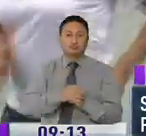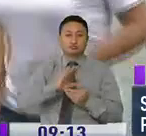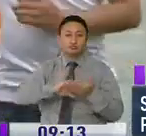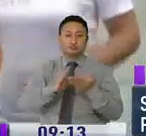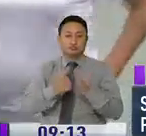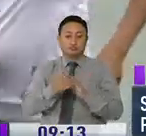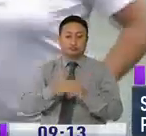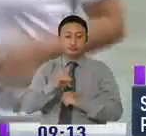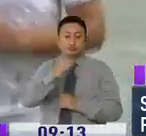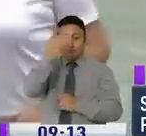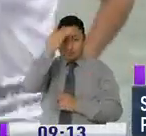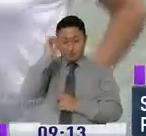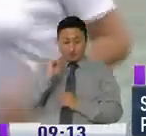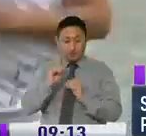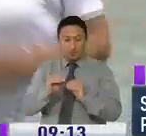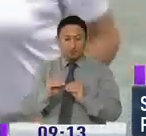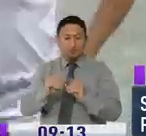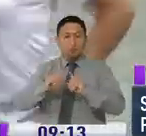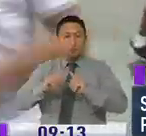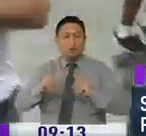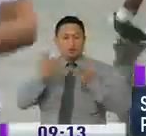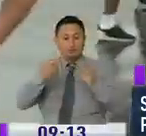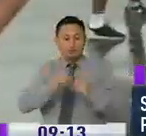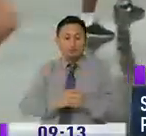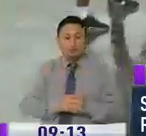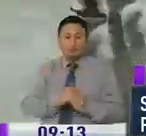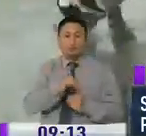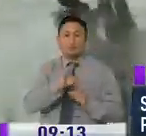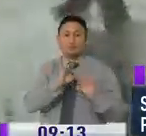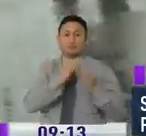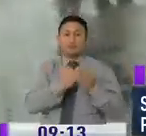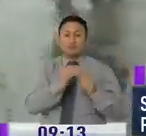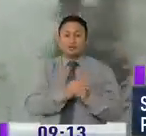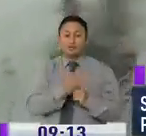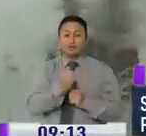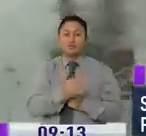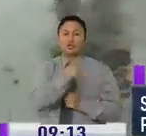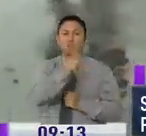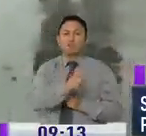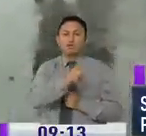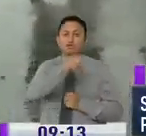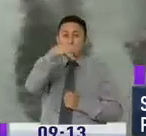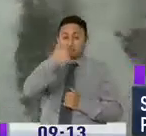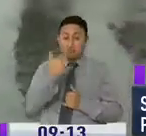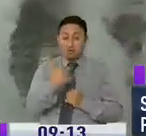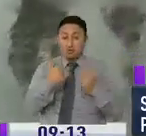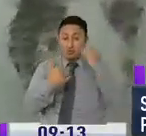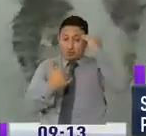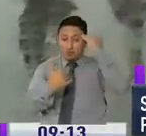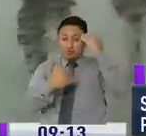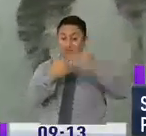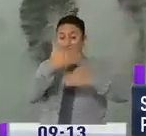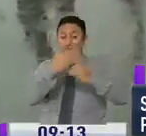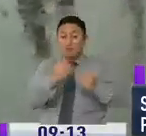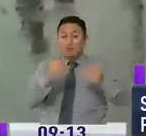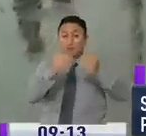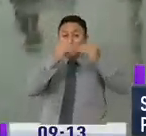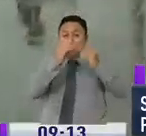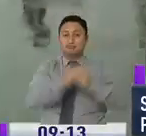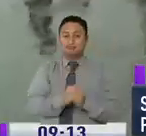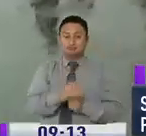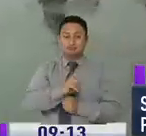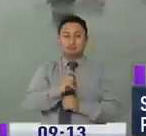sobre la enfermedad, pero también concientizamos sobre la cantidad de adultos mayores que hay hoy y que van a seguir creciendo, que tenemos